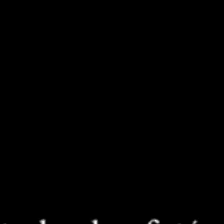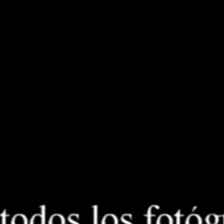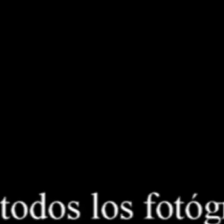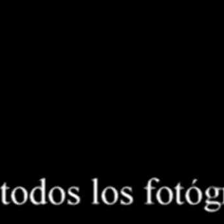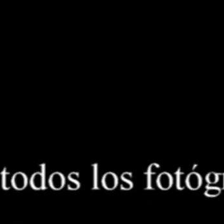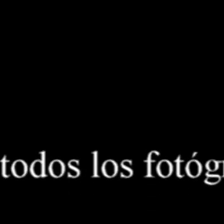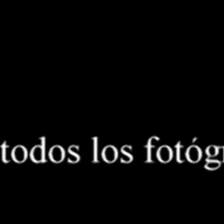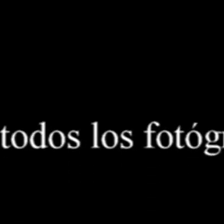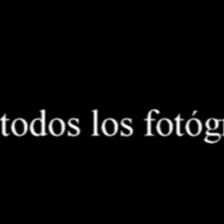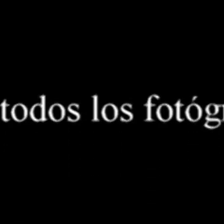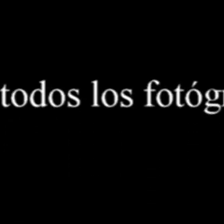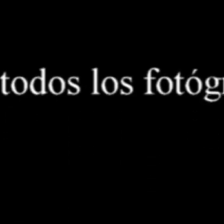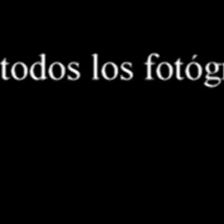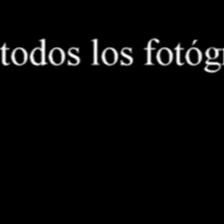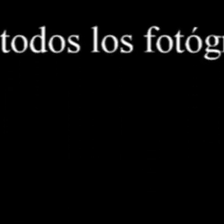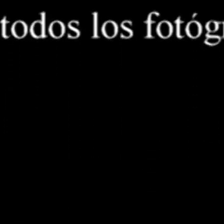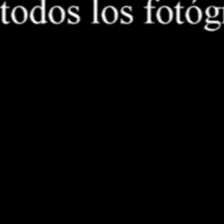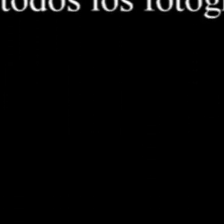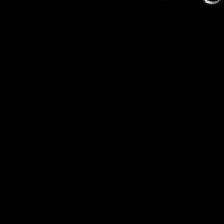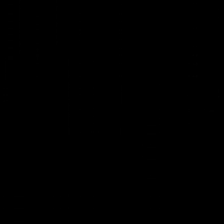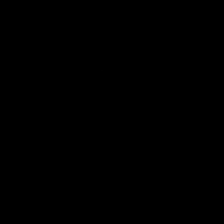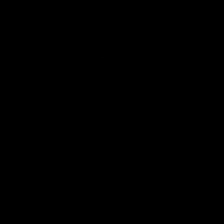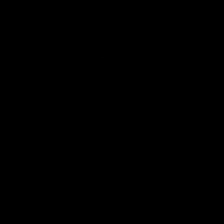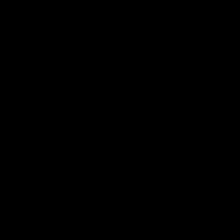Merecen un hogar decente,